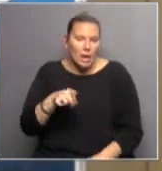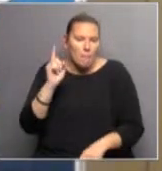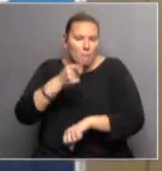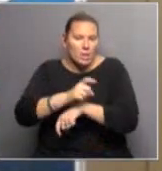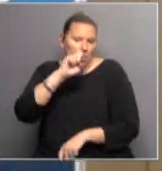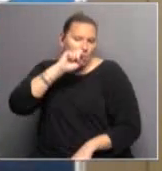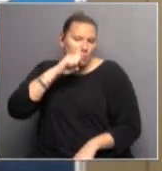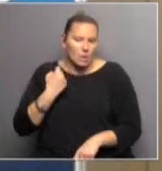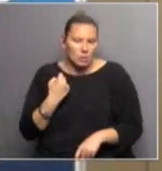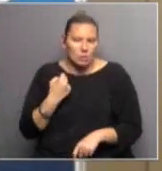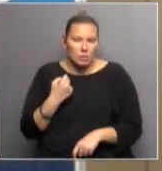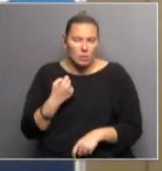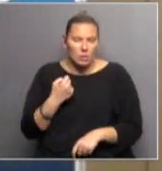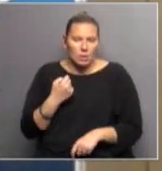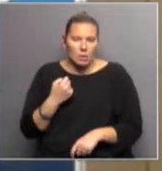hace que